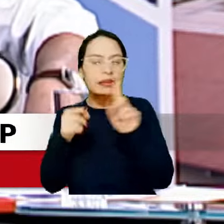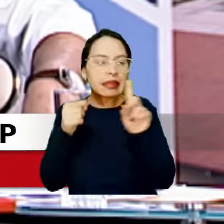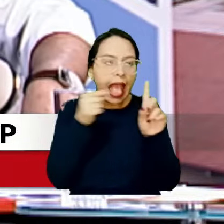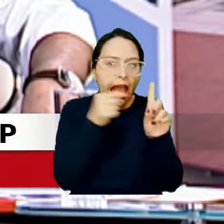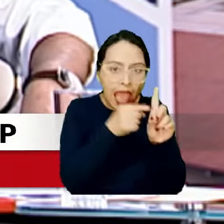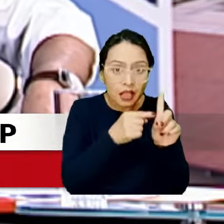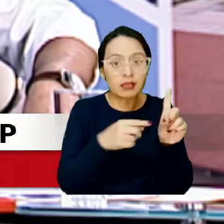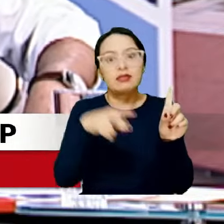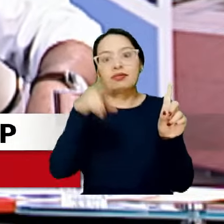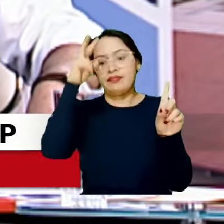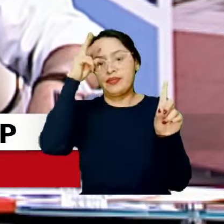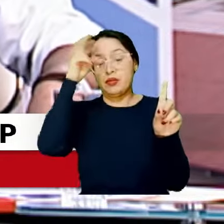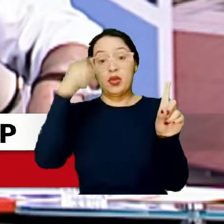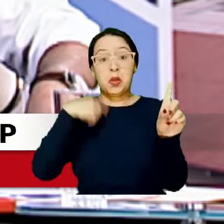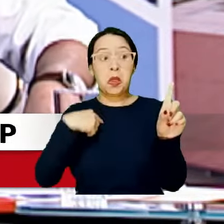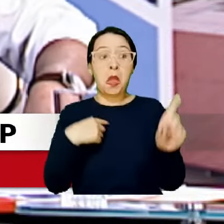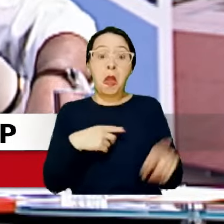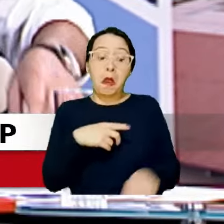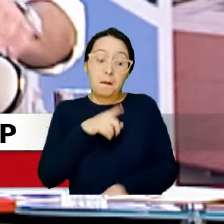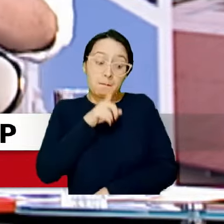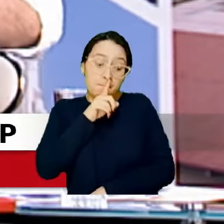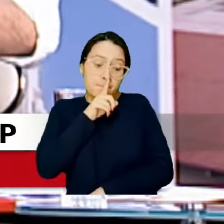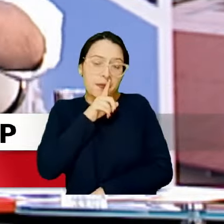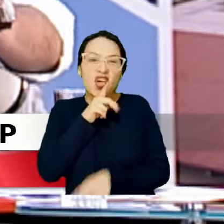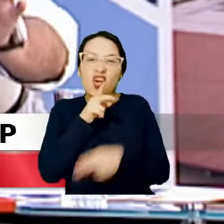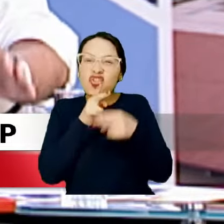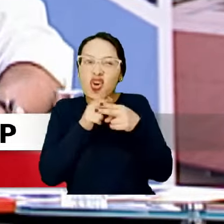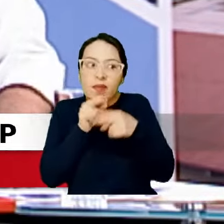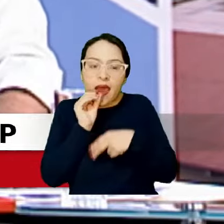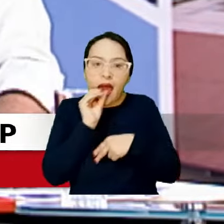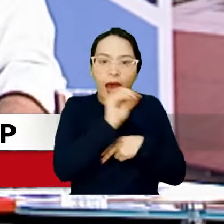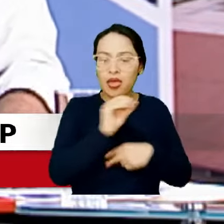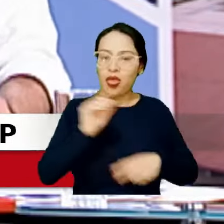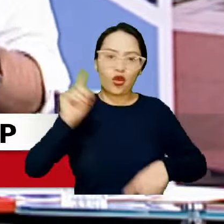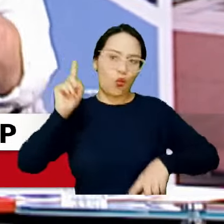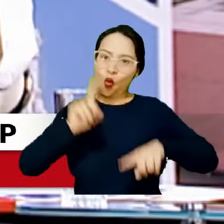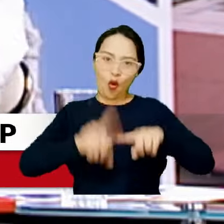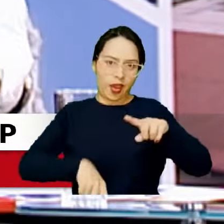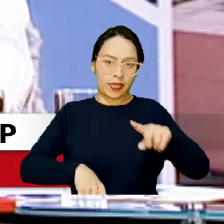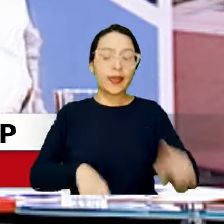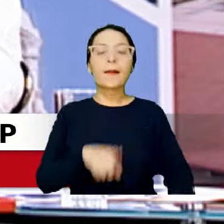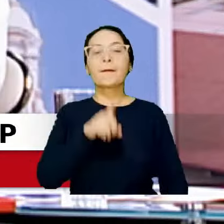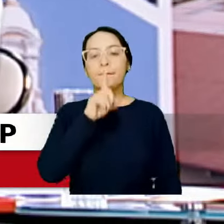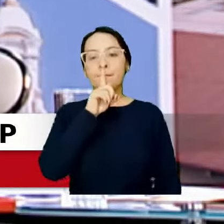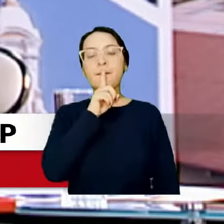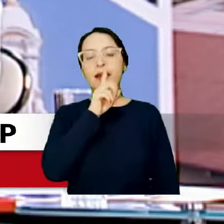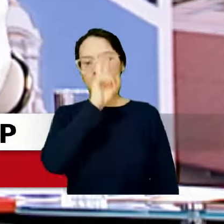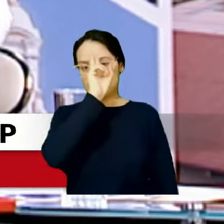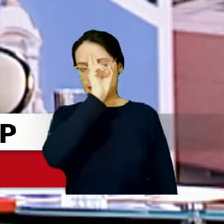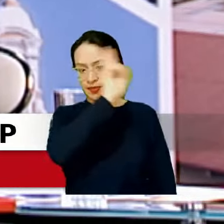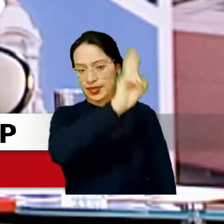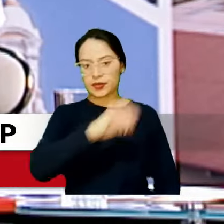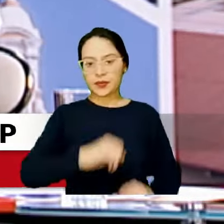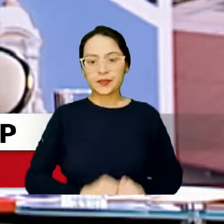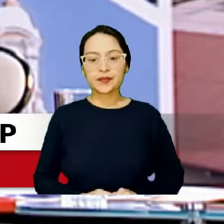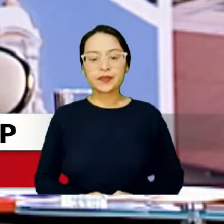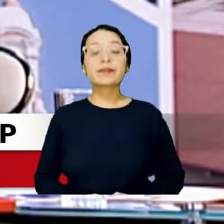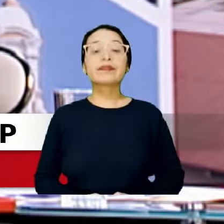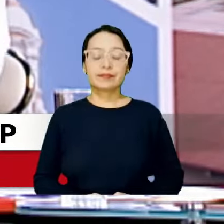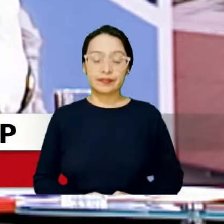soy irresponsable para decir el nombre, por supuesto, porque aquí ya han perdido la vergüenza en ese sentido, pero yo sí respondo a mis valores éticos. También